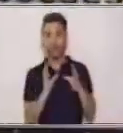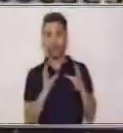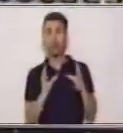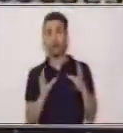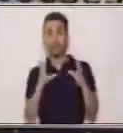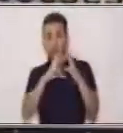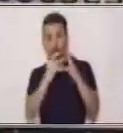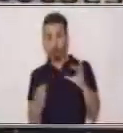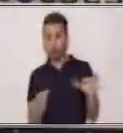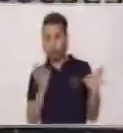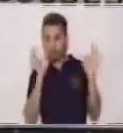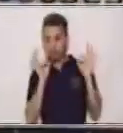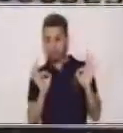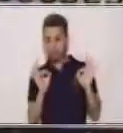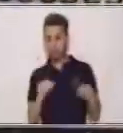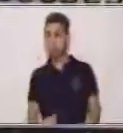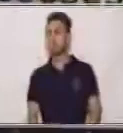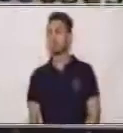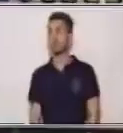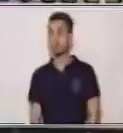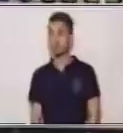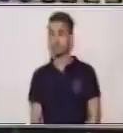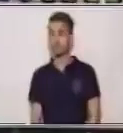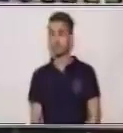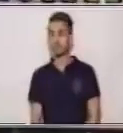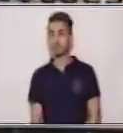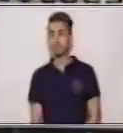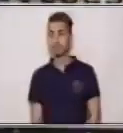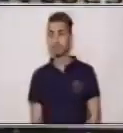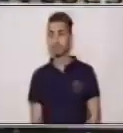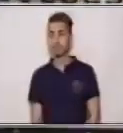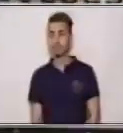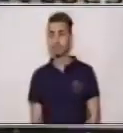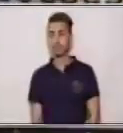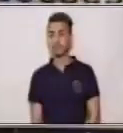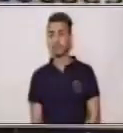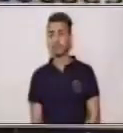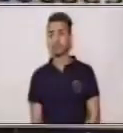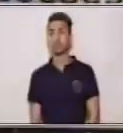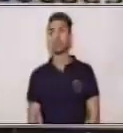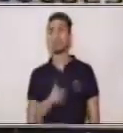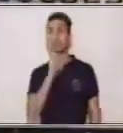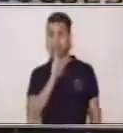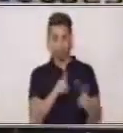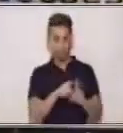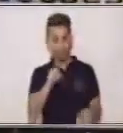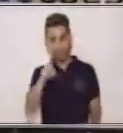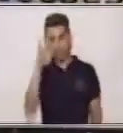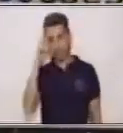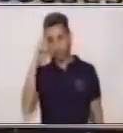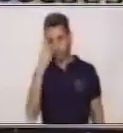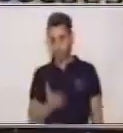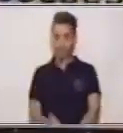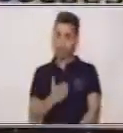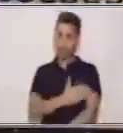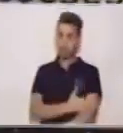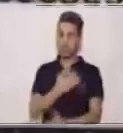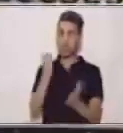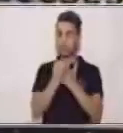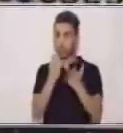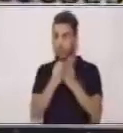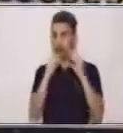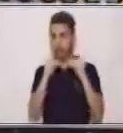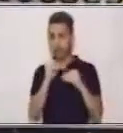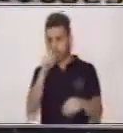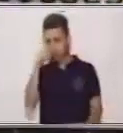Entonces, pero para ello quiero que recuerdes un poco lo que te han enseñado en la escuela. Yo sé que tú